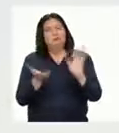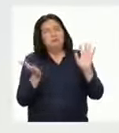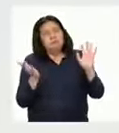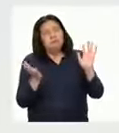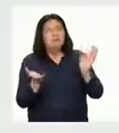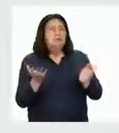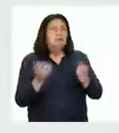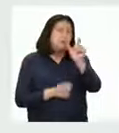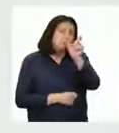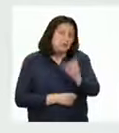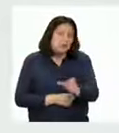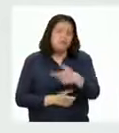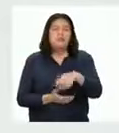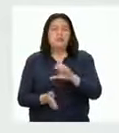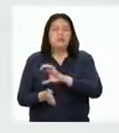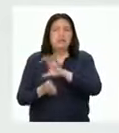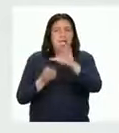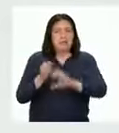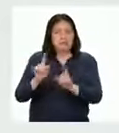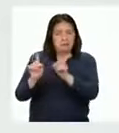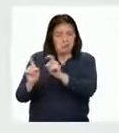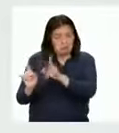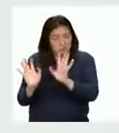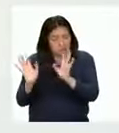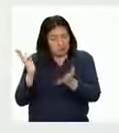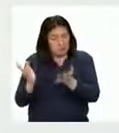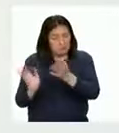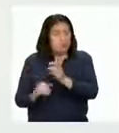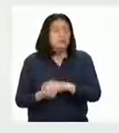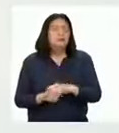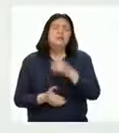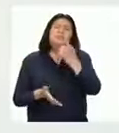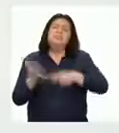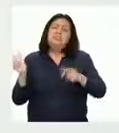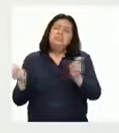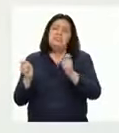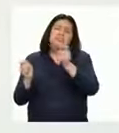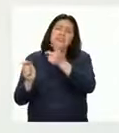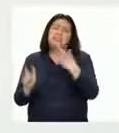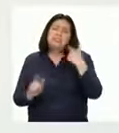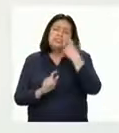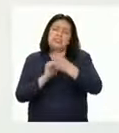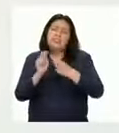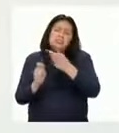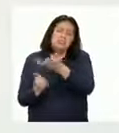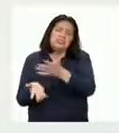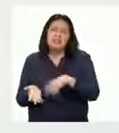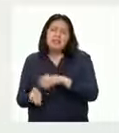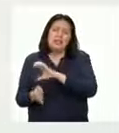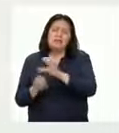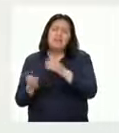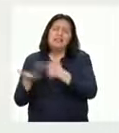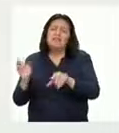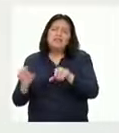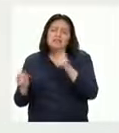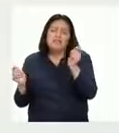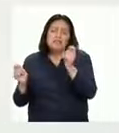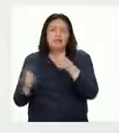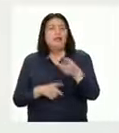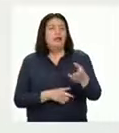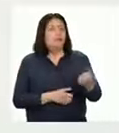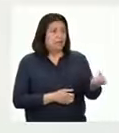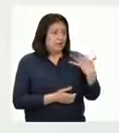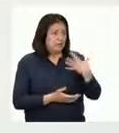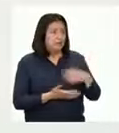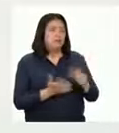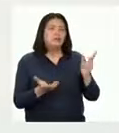Supongamos que a una persona de Cajamarca le pregunto, ¿qué fiesta es tradicional en Cajamarca? Y ella me responde,